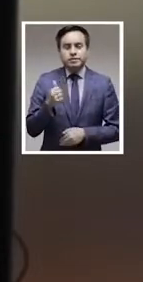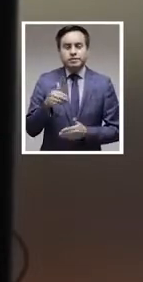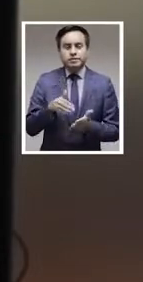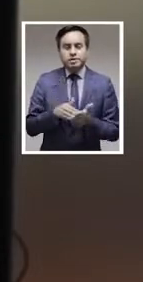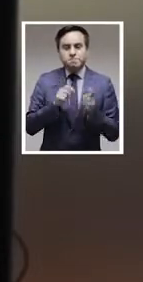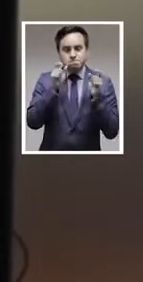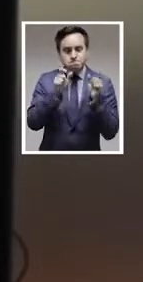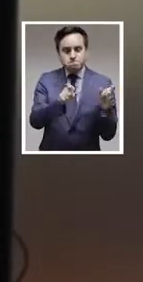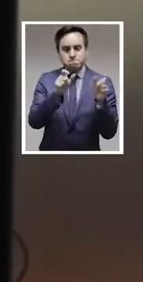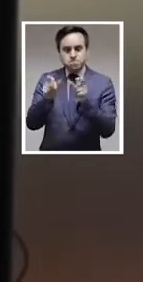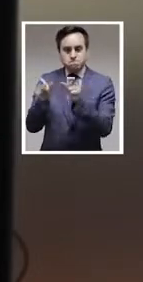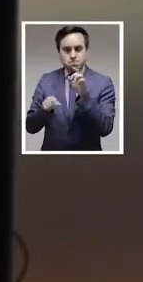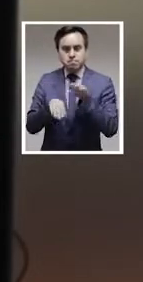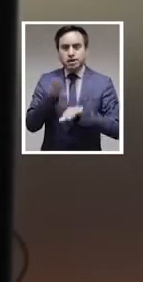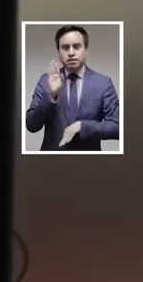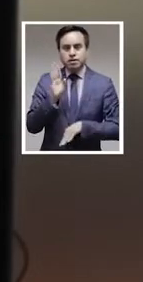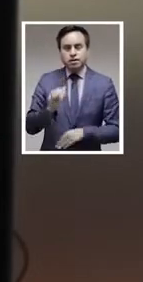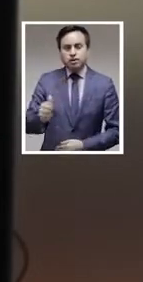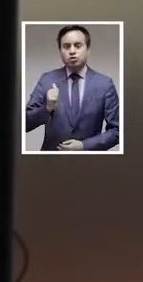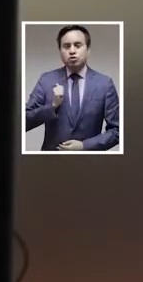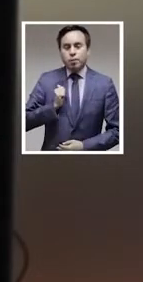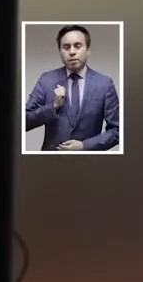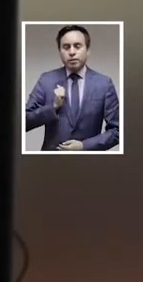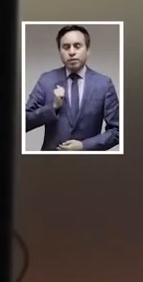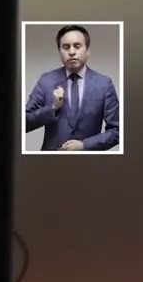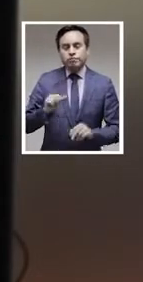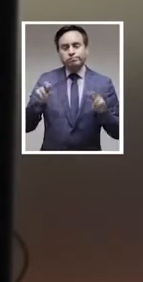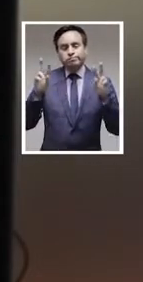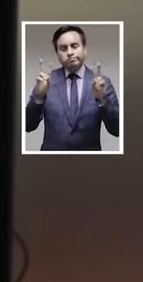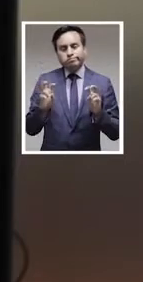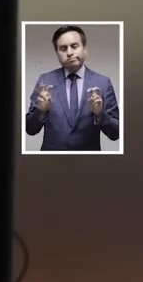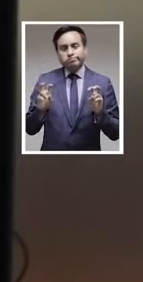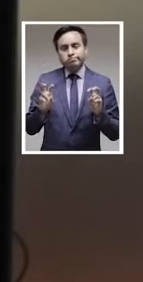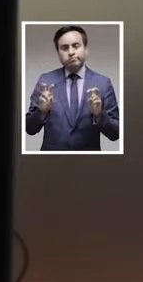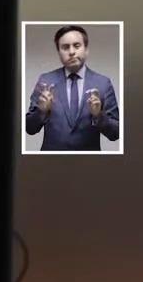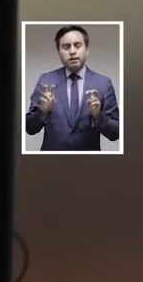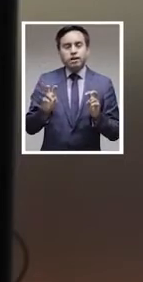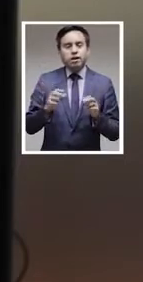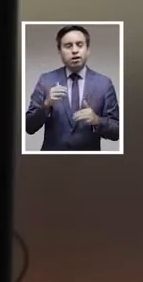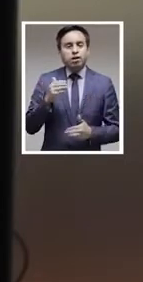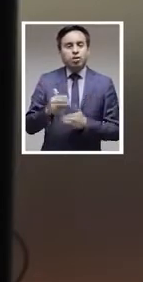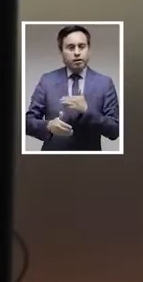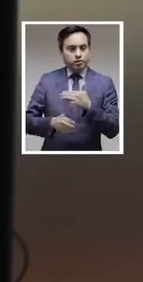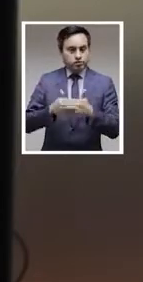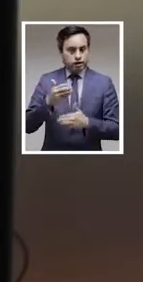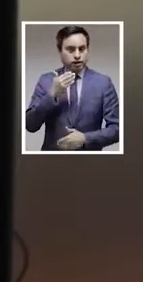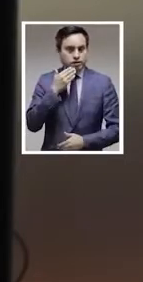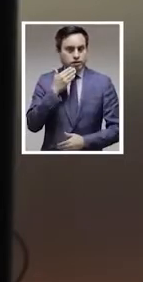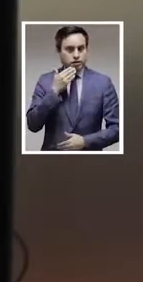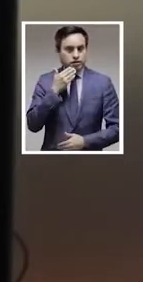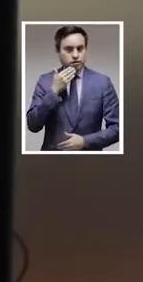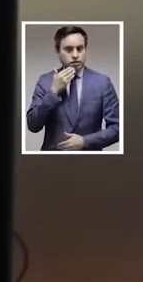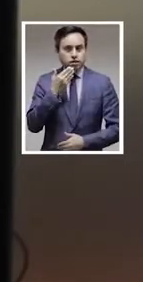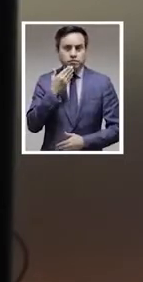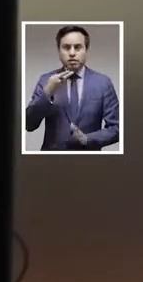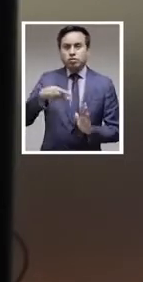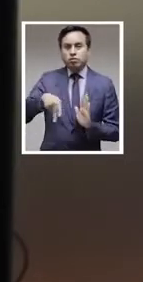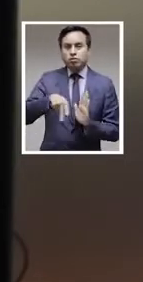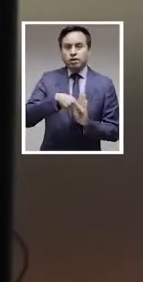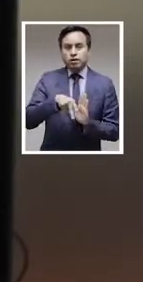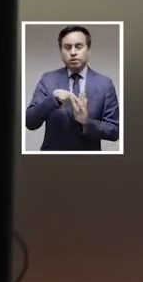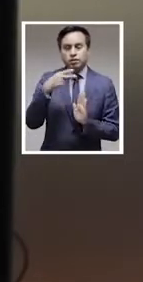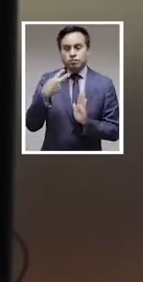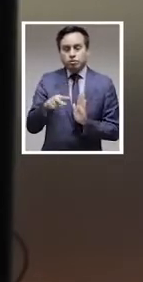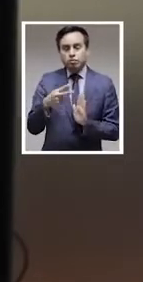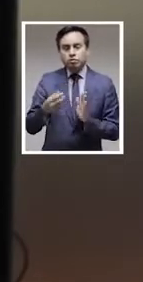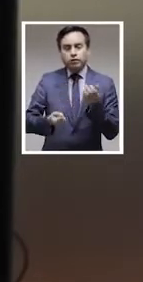36.000 fiscalizaciones de cumplimiento, tanto de aspectos operacionales como de normativa de los